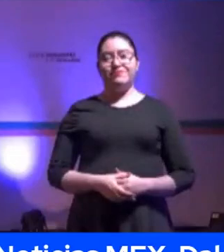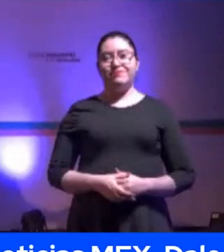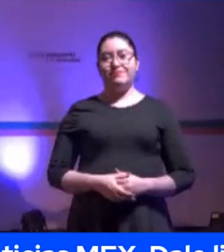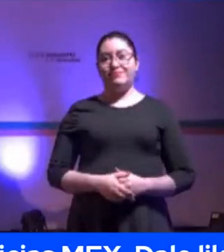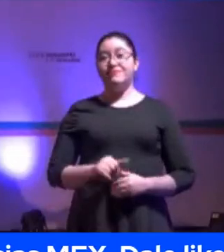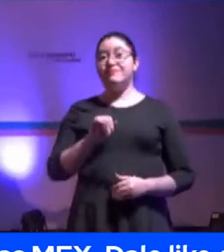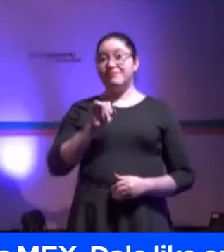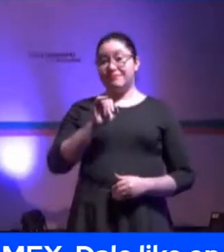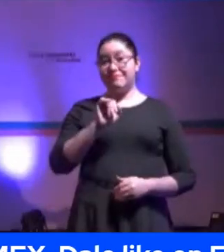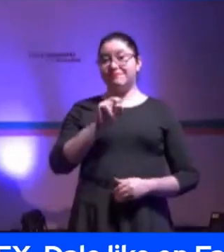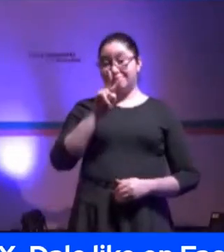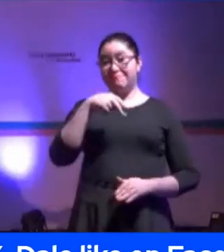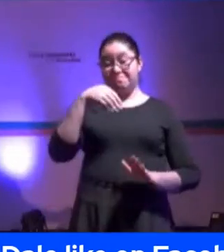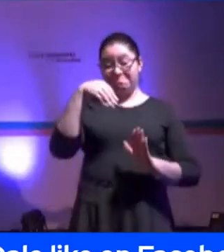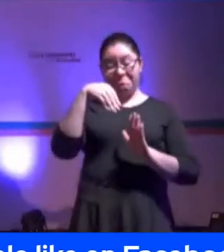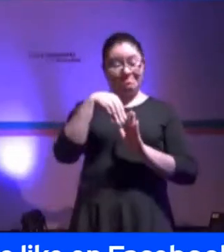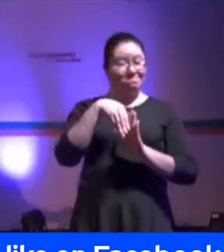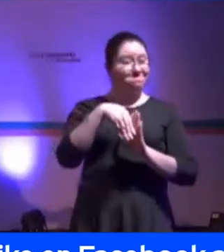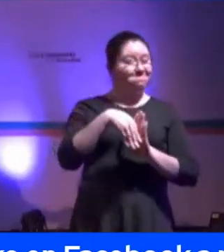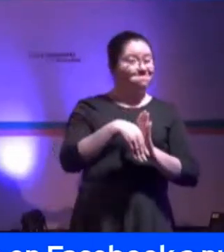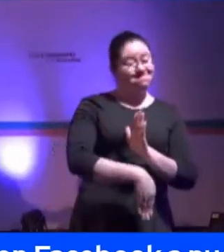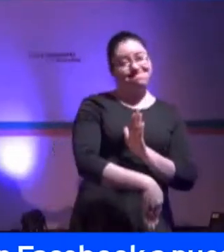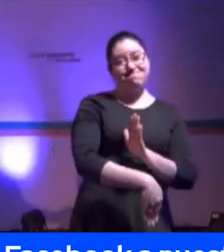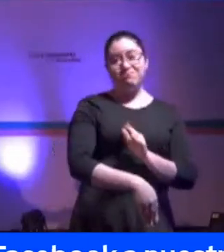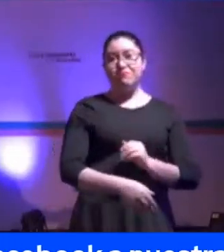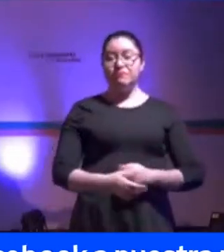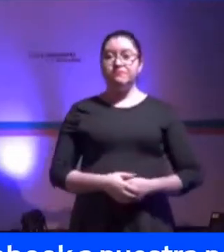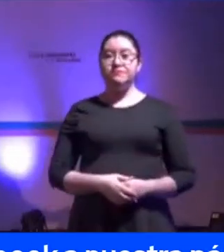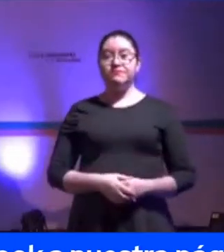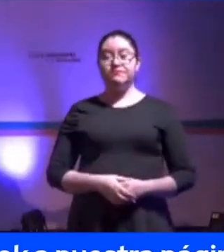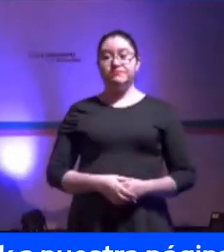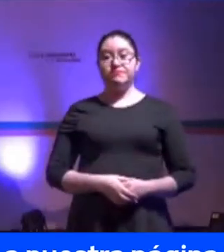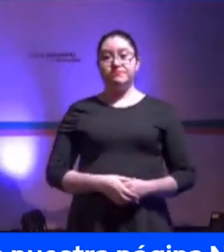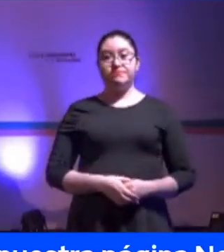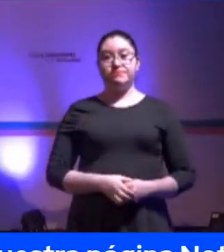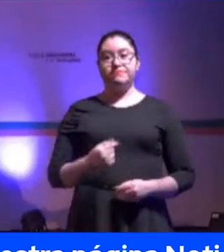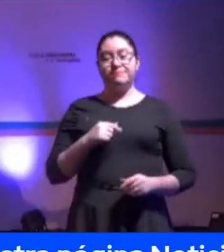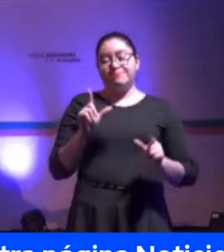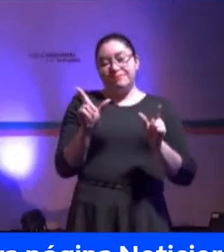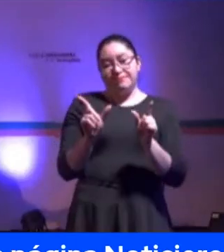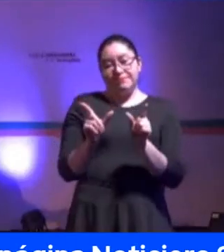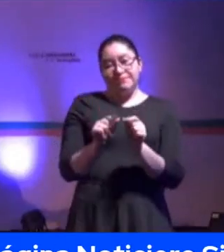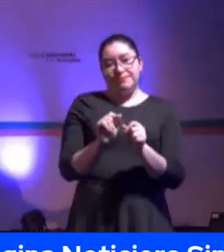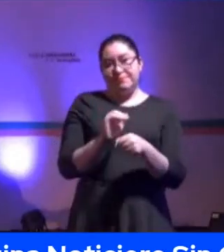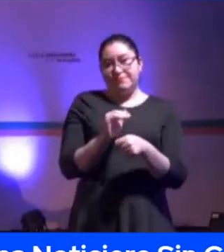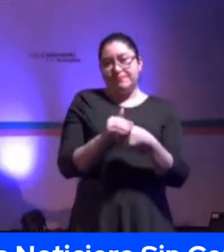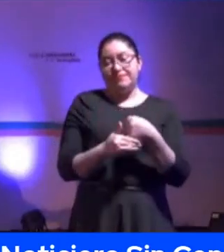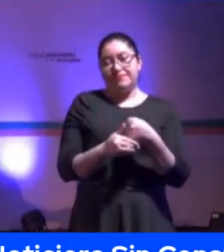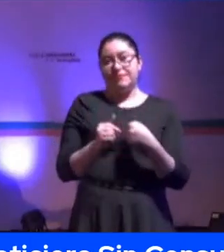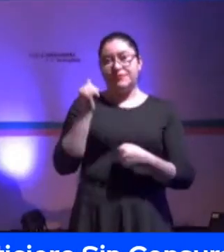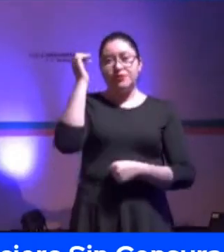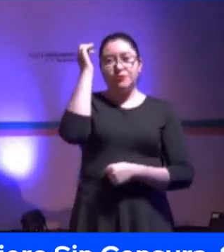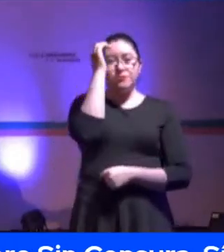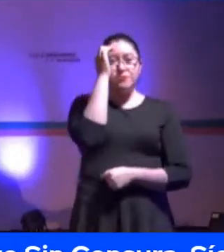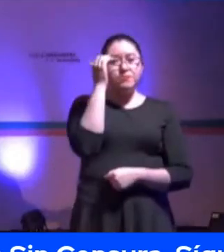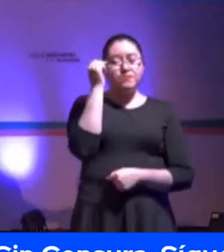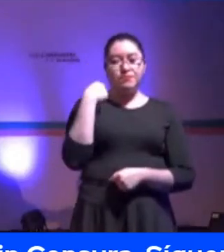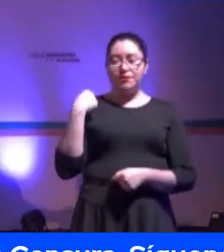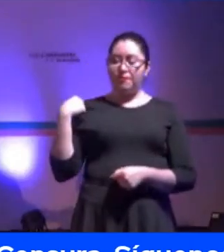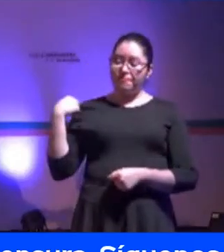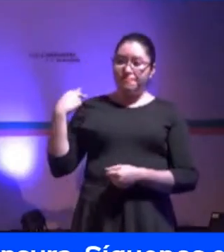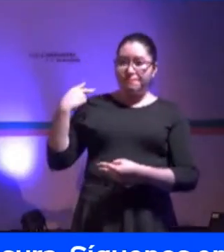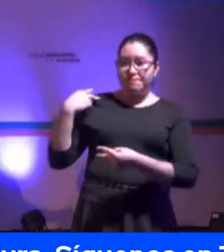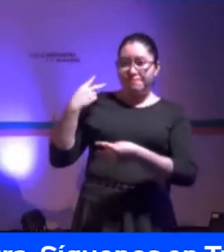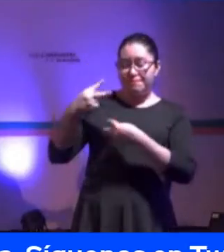Sí, muy hundidos. Bueno, a mí me gustaría finalizar con una pequeña reflexión de camino acá.